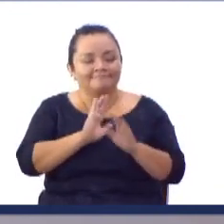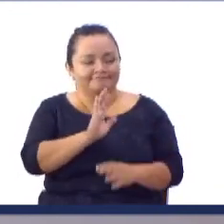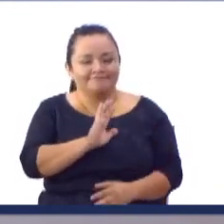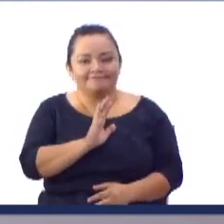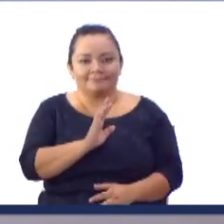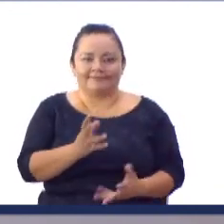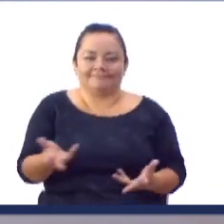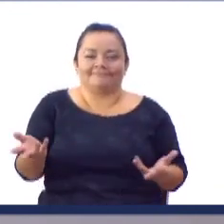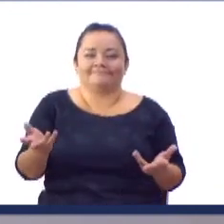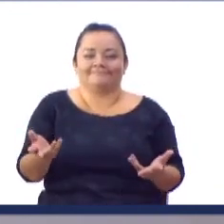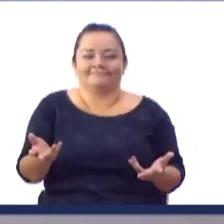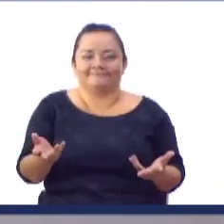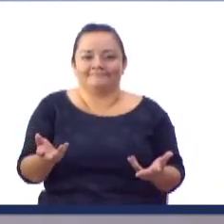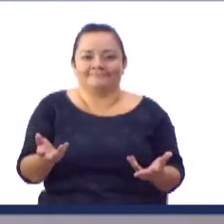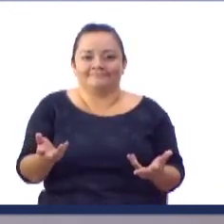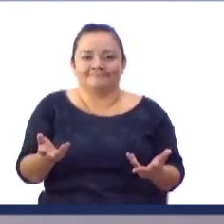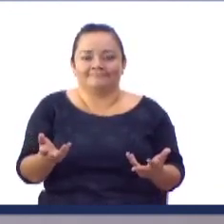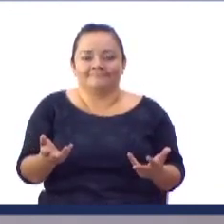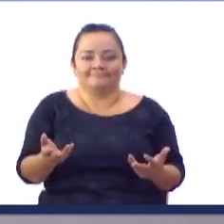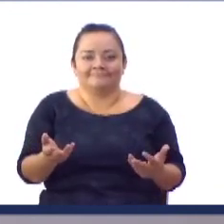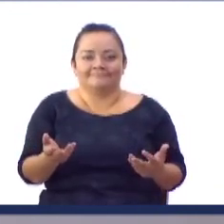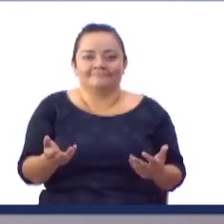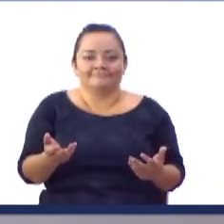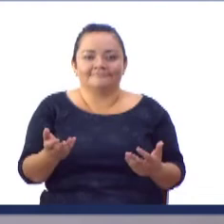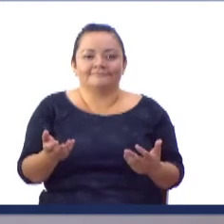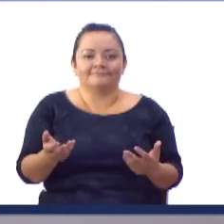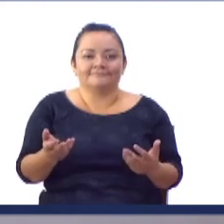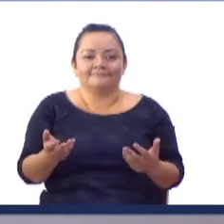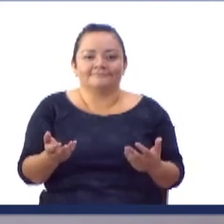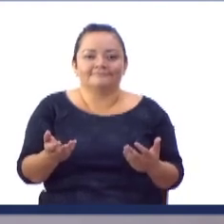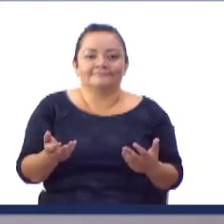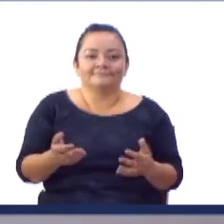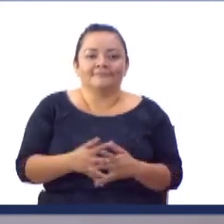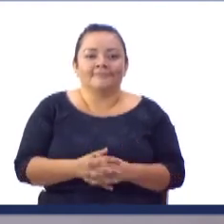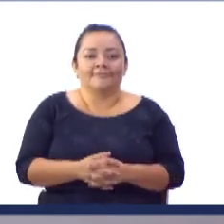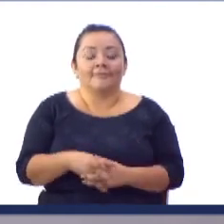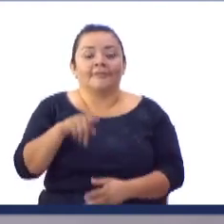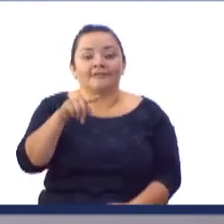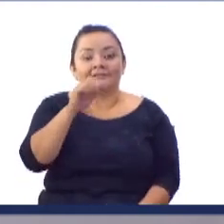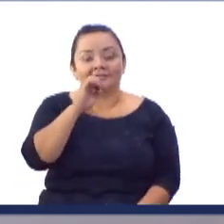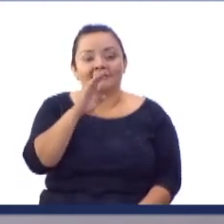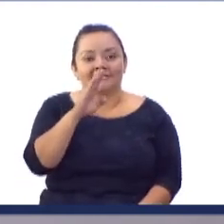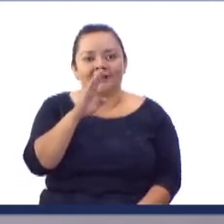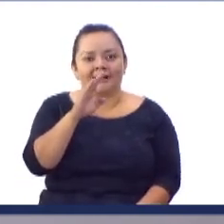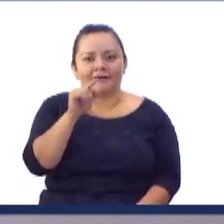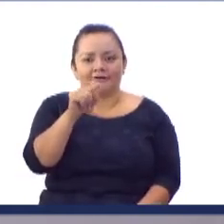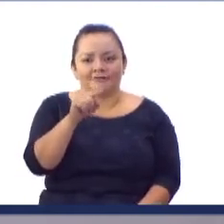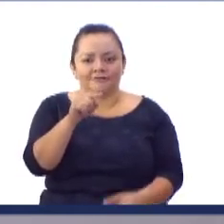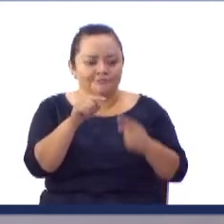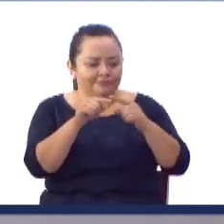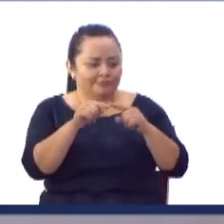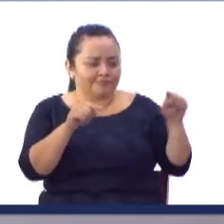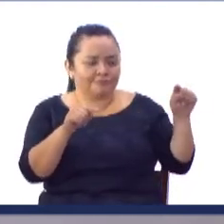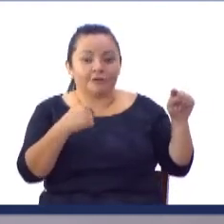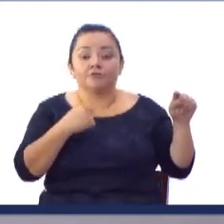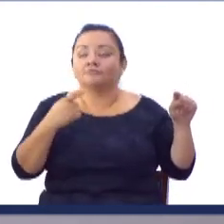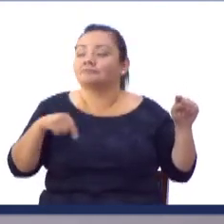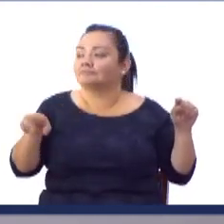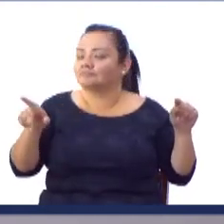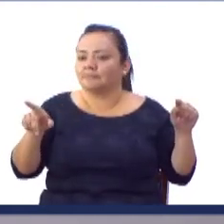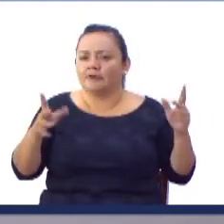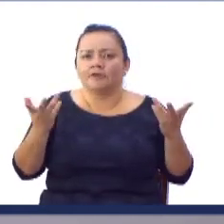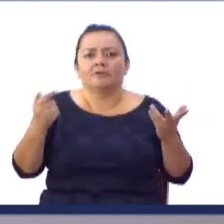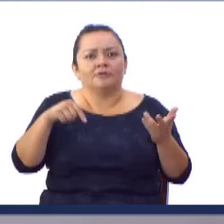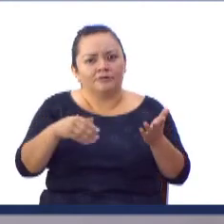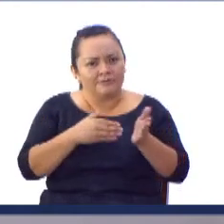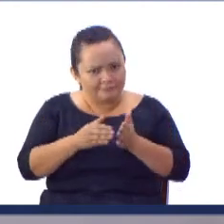reciba hay una buena excusa no usted para ella y yo para allá y porque